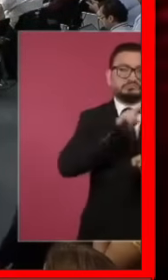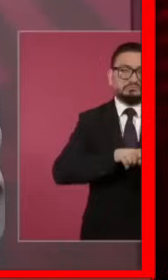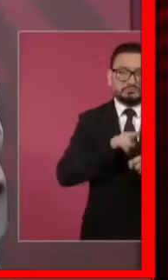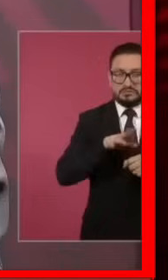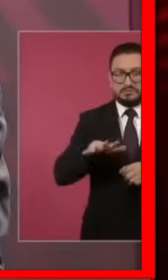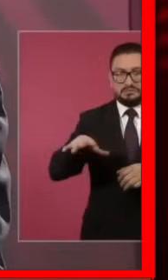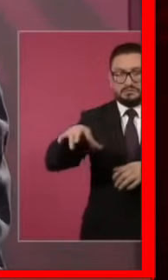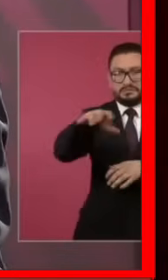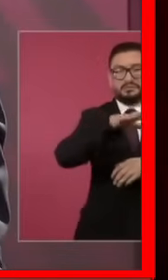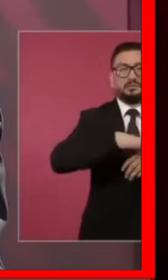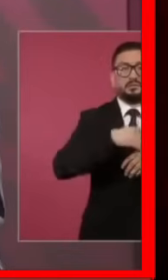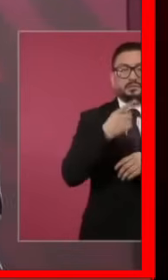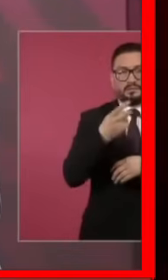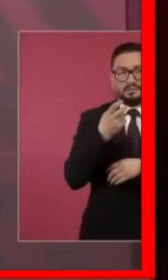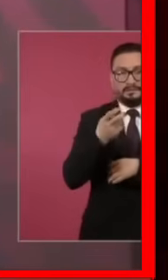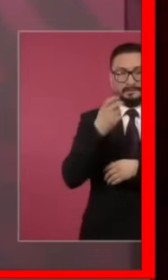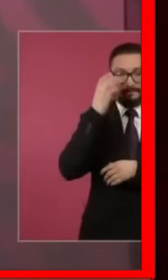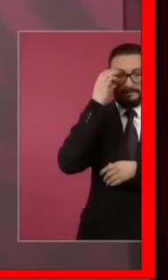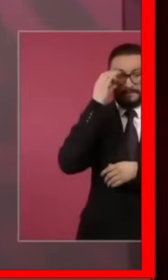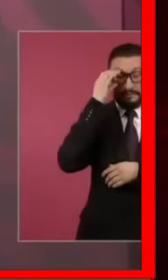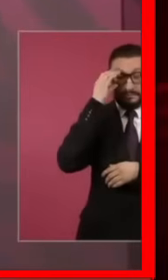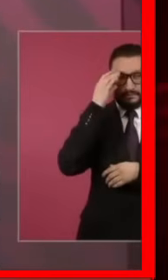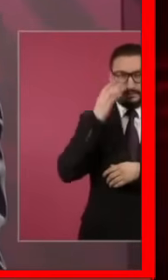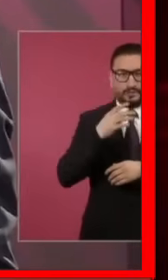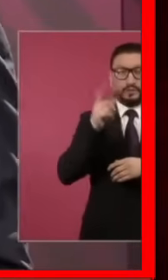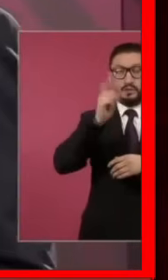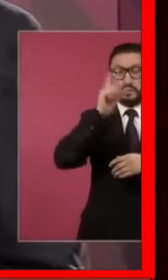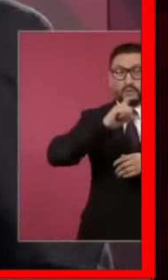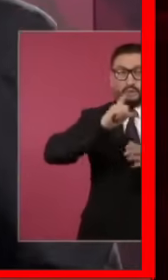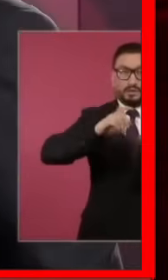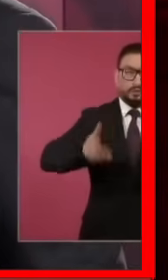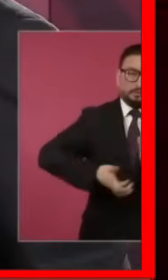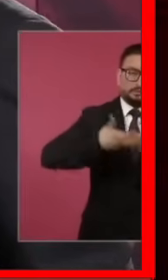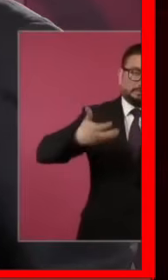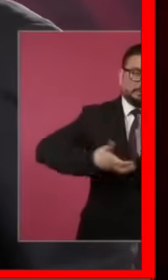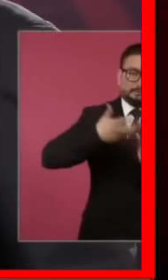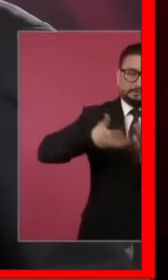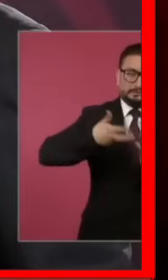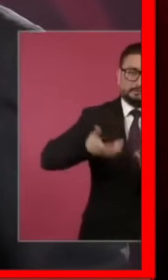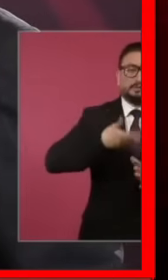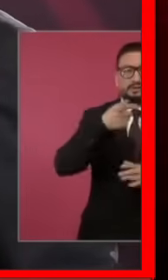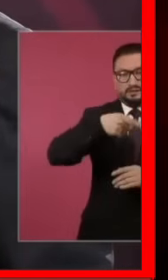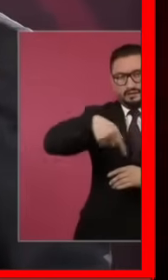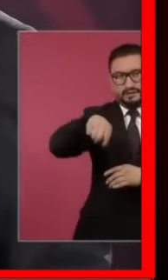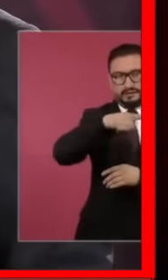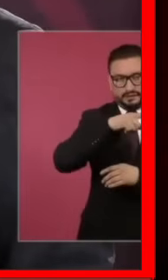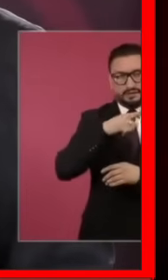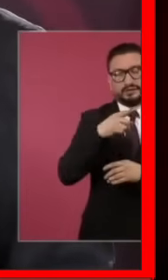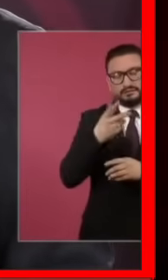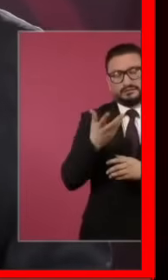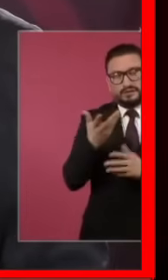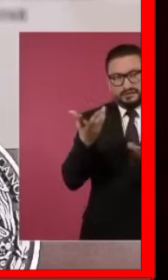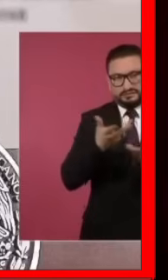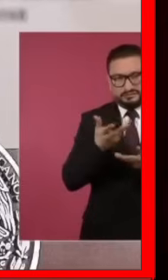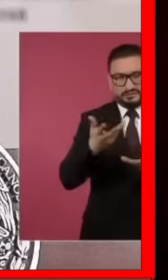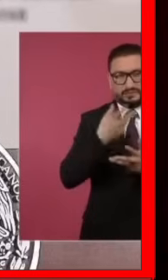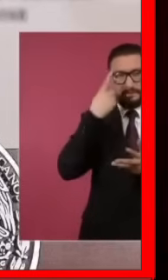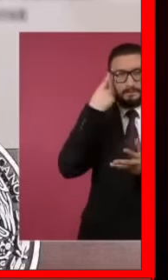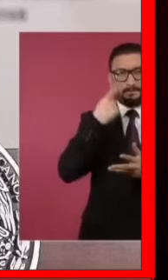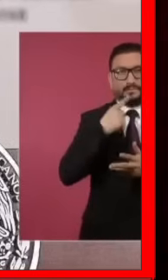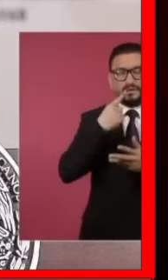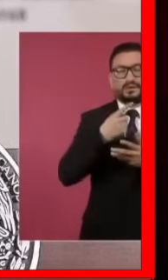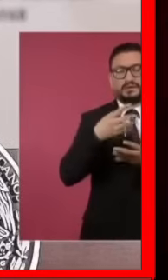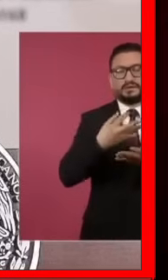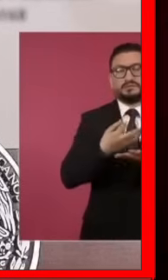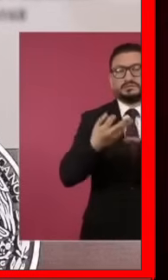que provocaron con toda la excavación que hicieron para sacar la